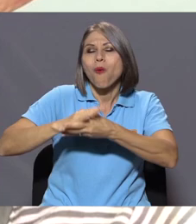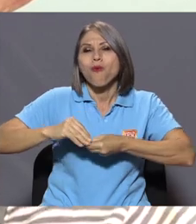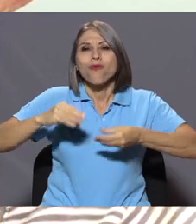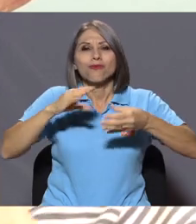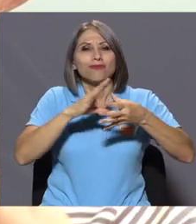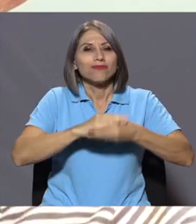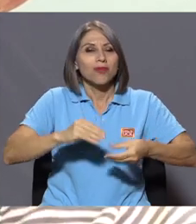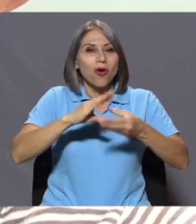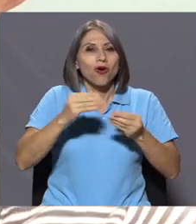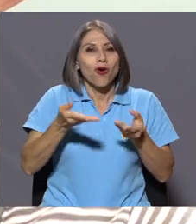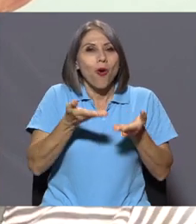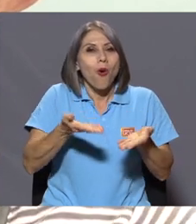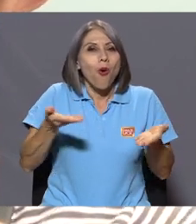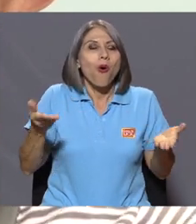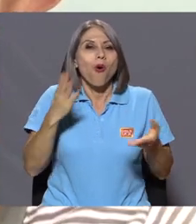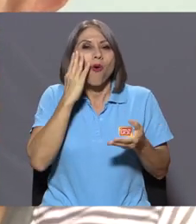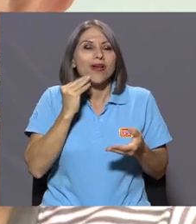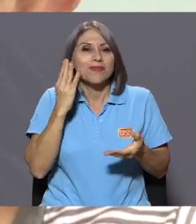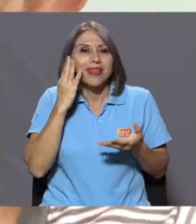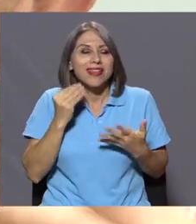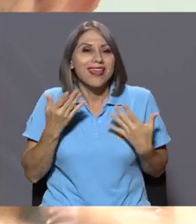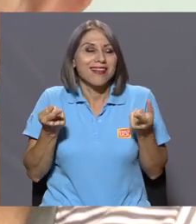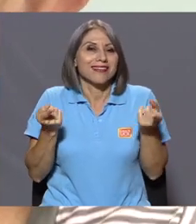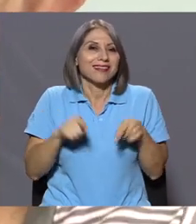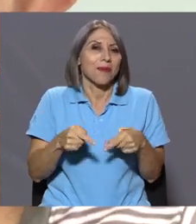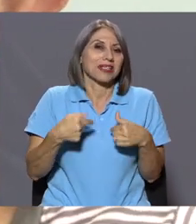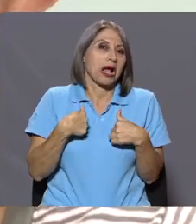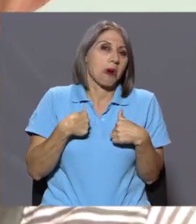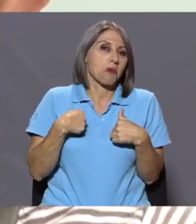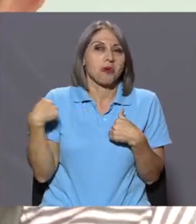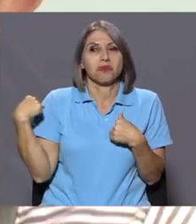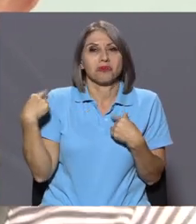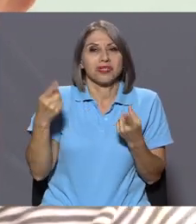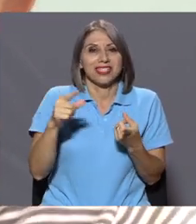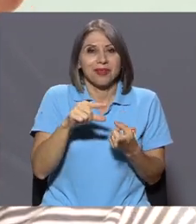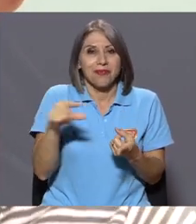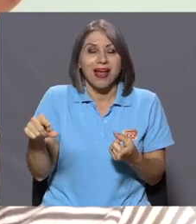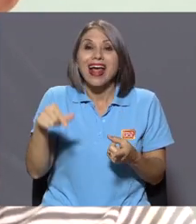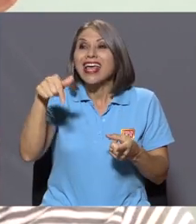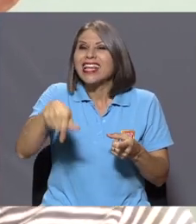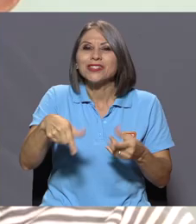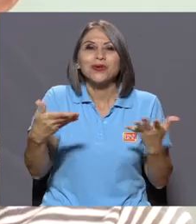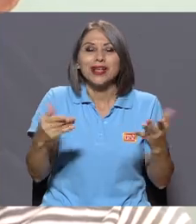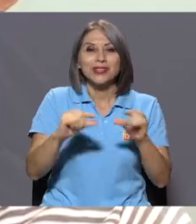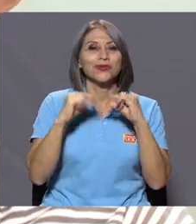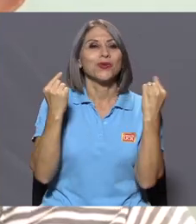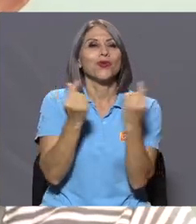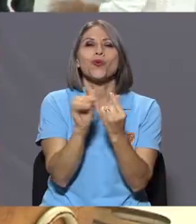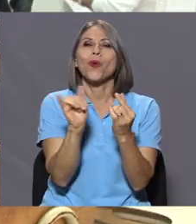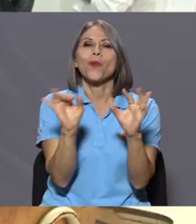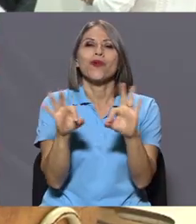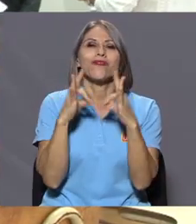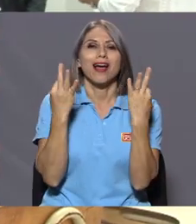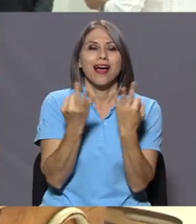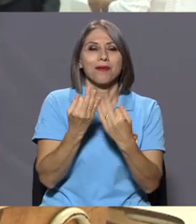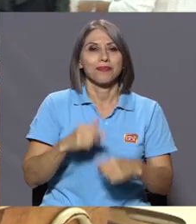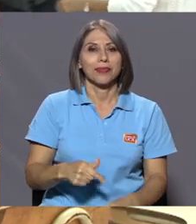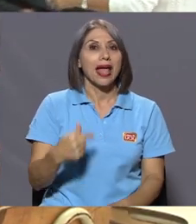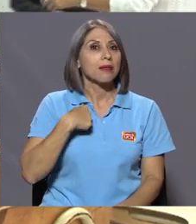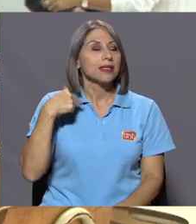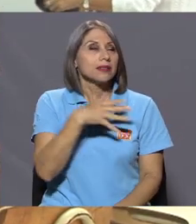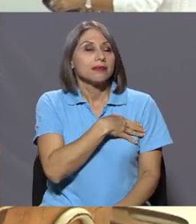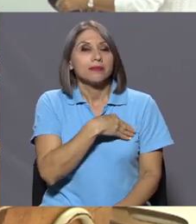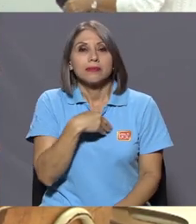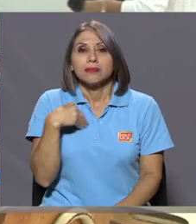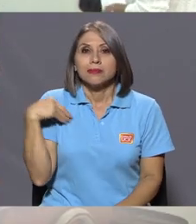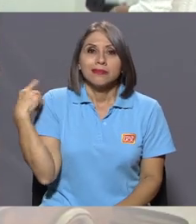contar las cosas, las vivencias que le pasan a uno entre la semana y así. Es que es un grupo muy familiar. A mí siempre me ha gustado